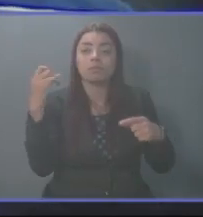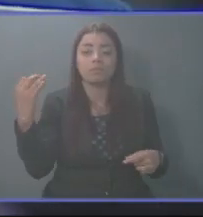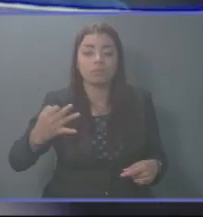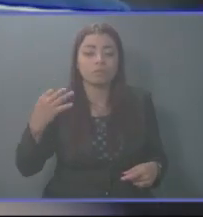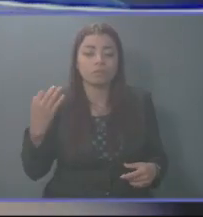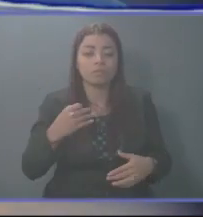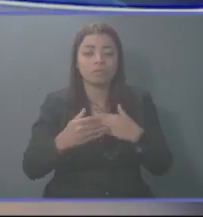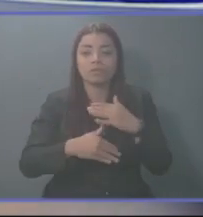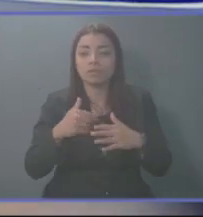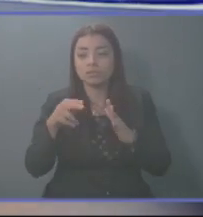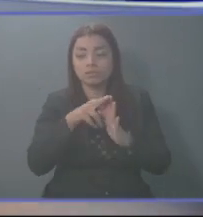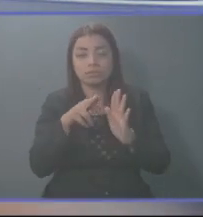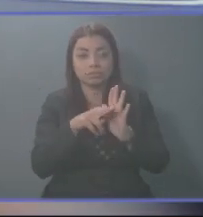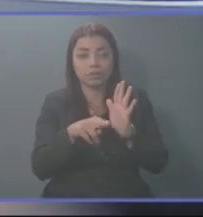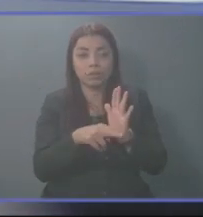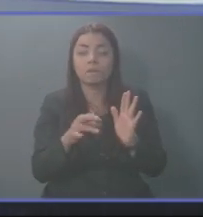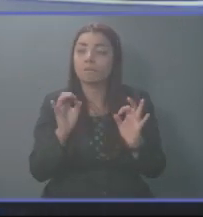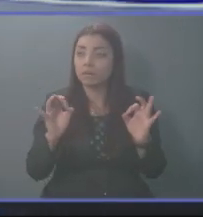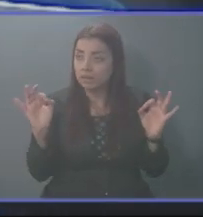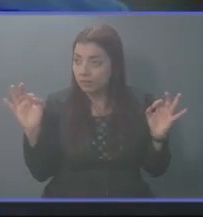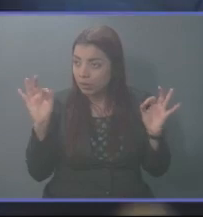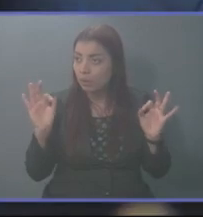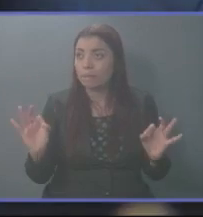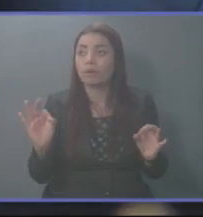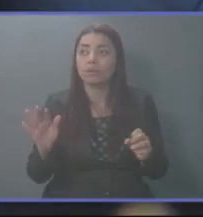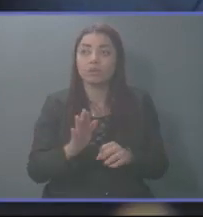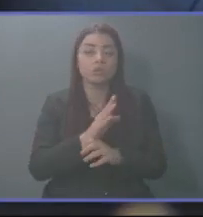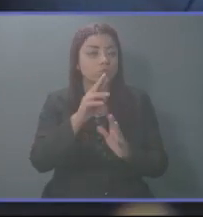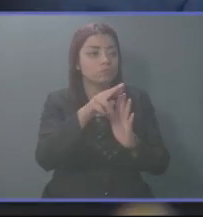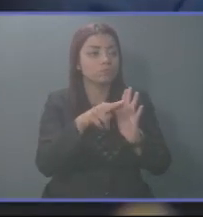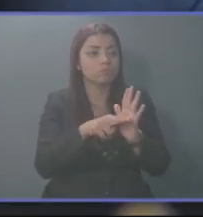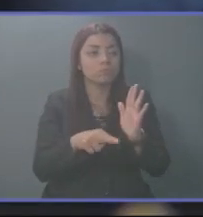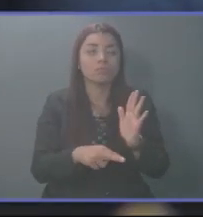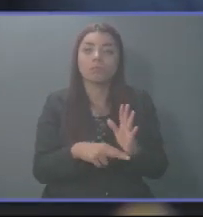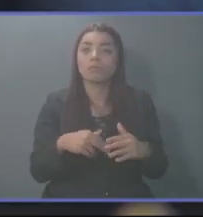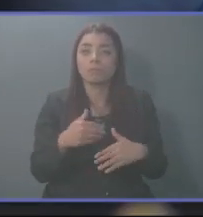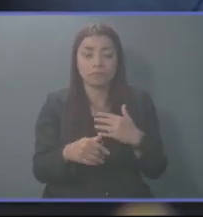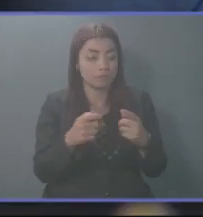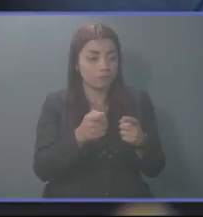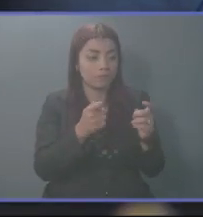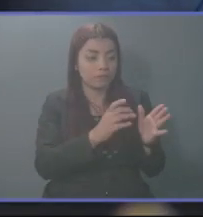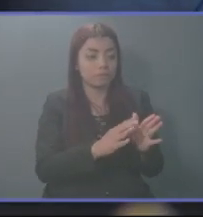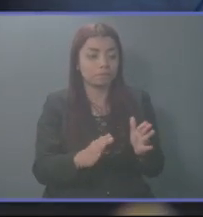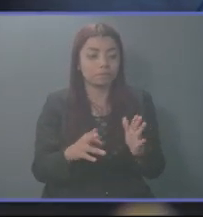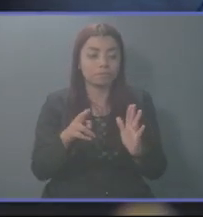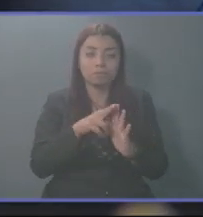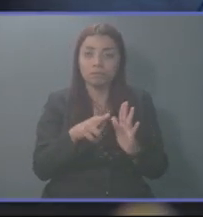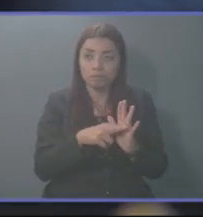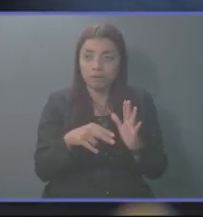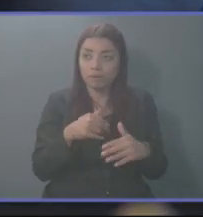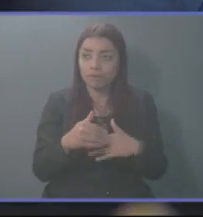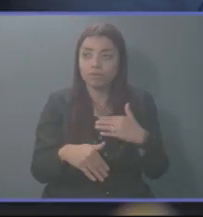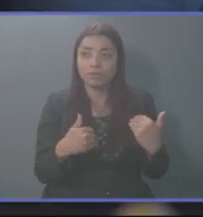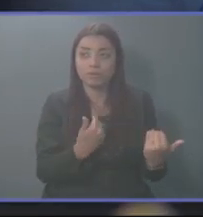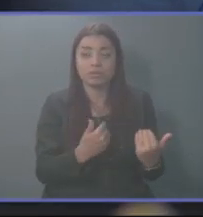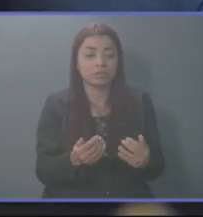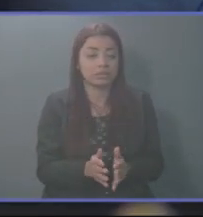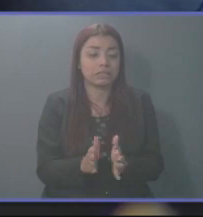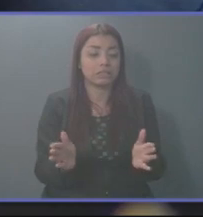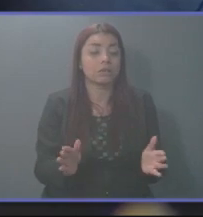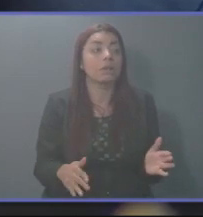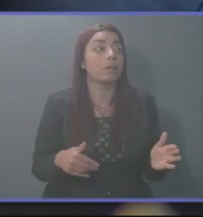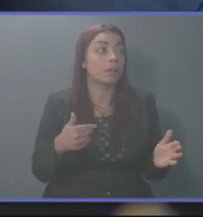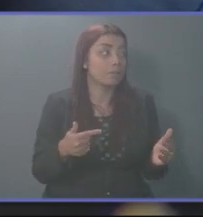con un marco normativo completo y actual que regule todos los principios y normas generales hacia los cuales